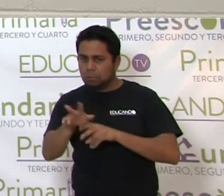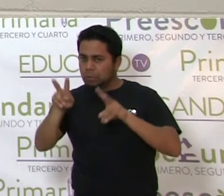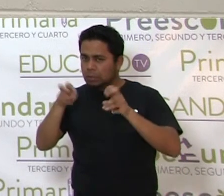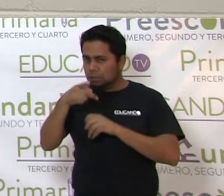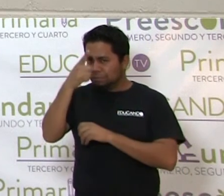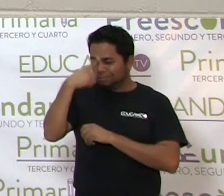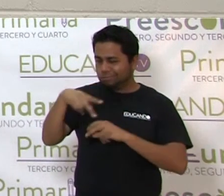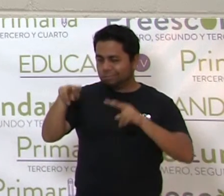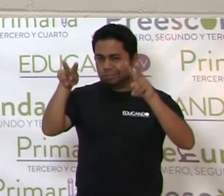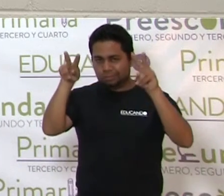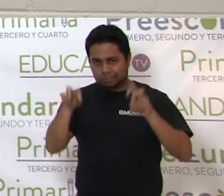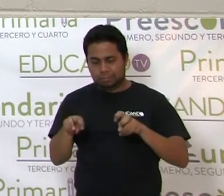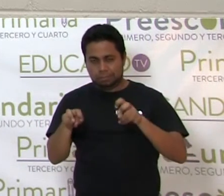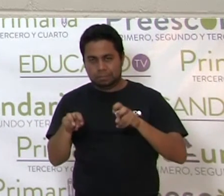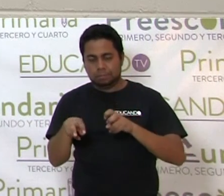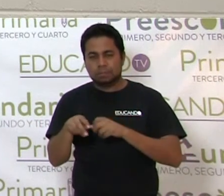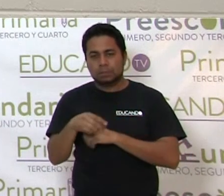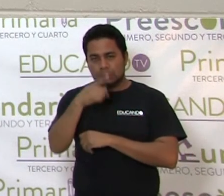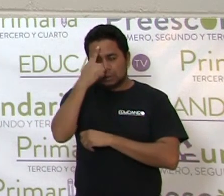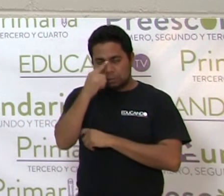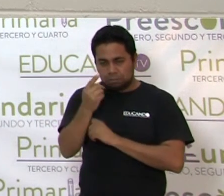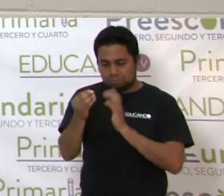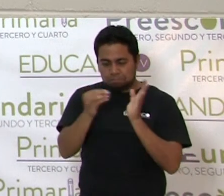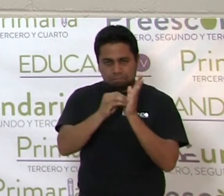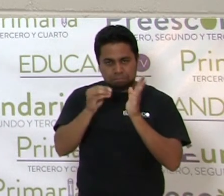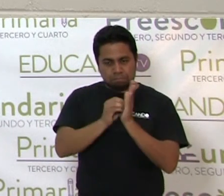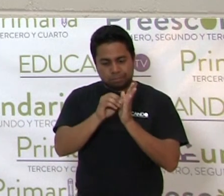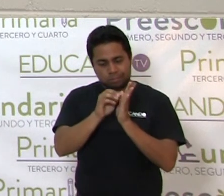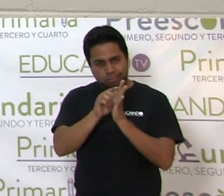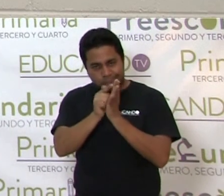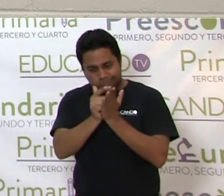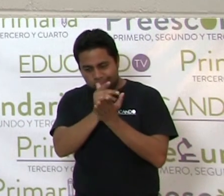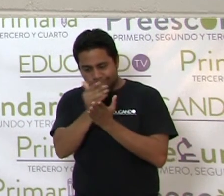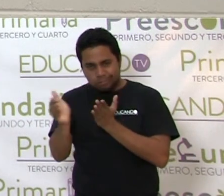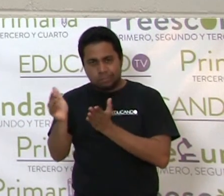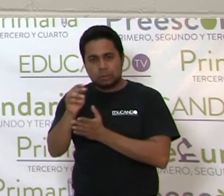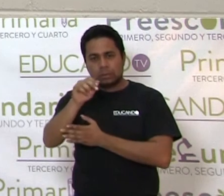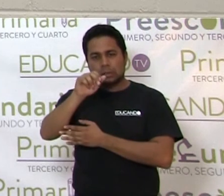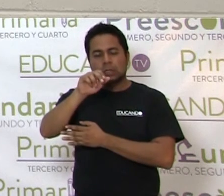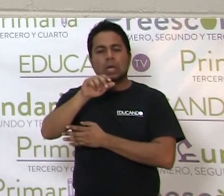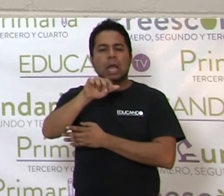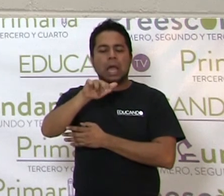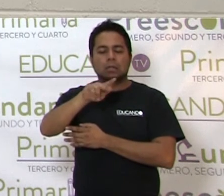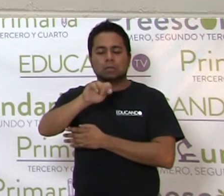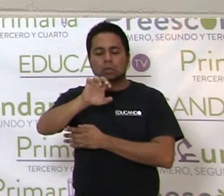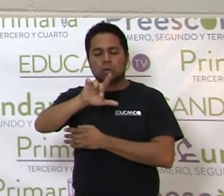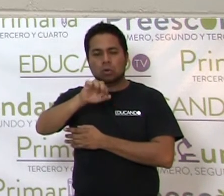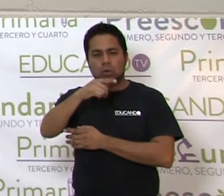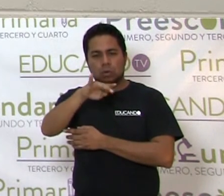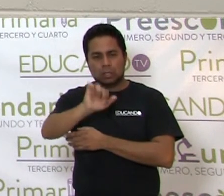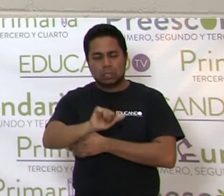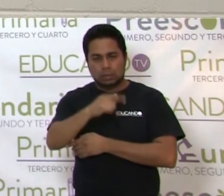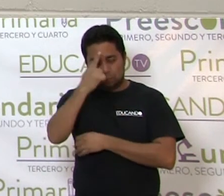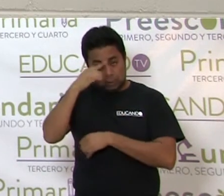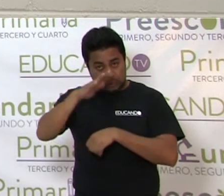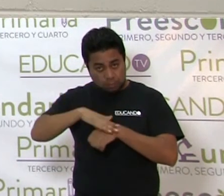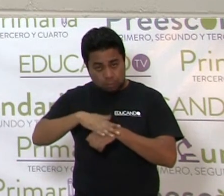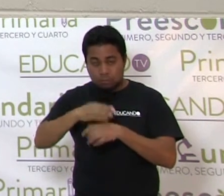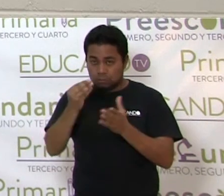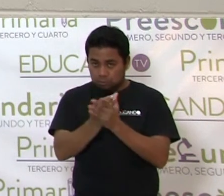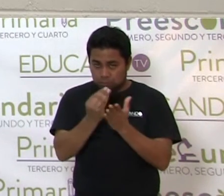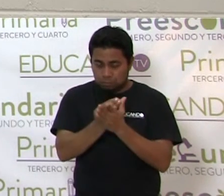de su tema para conformar su antología literaria. En la próxima